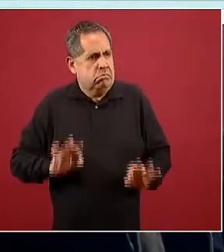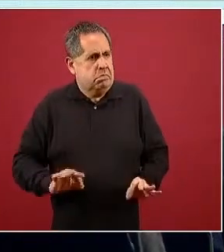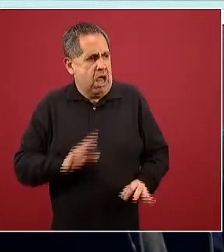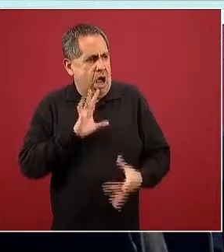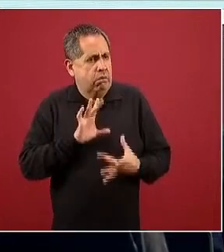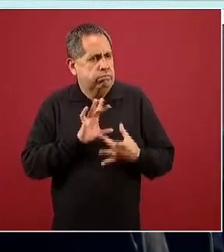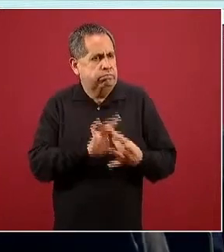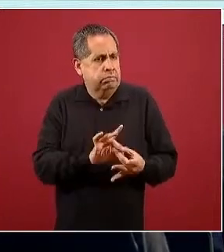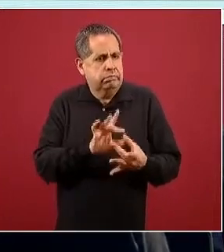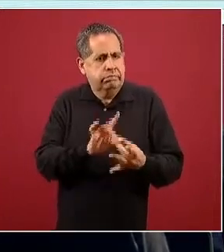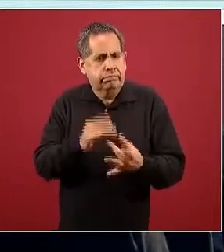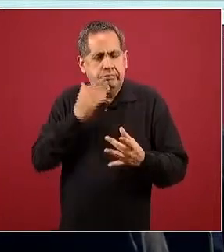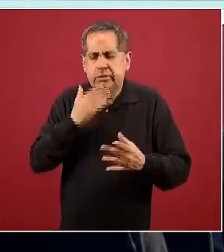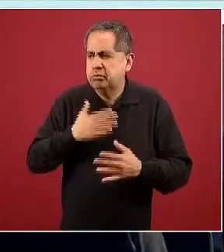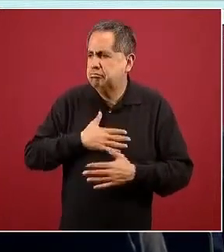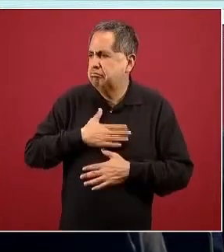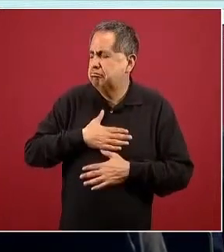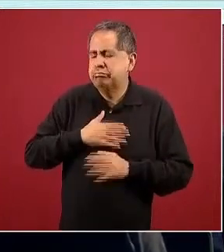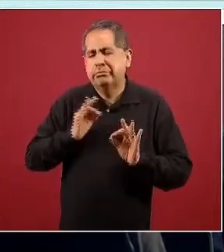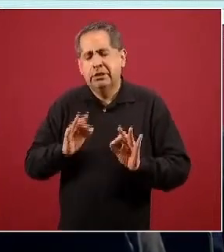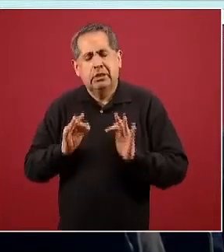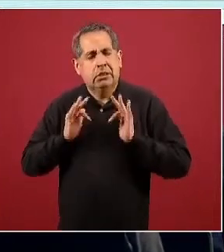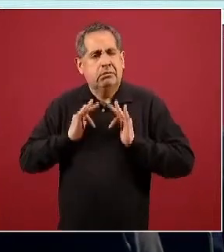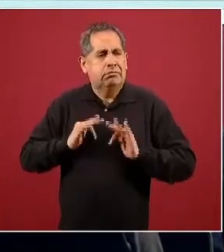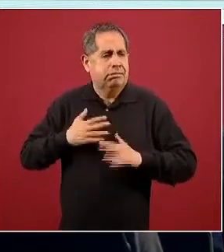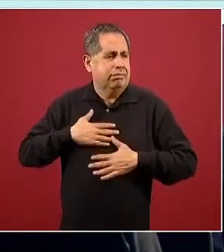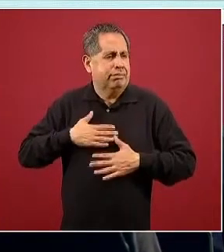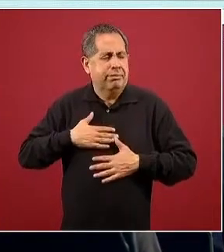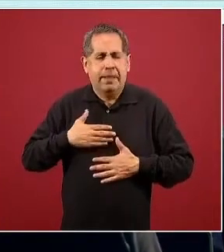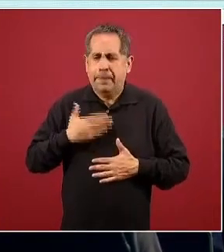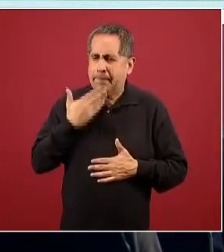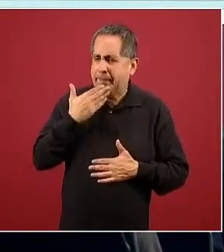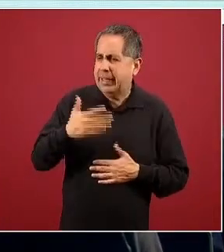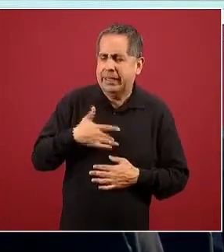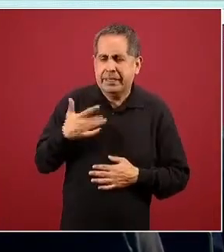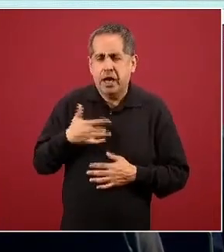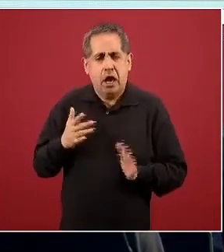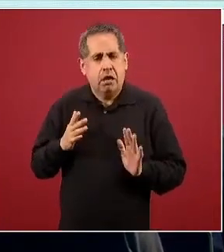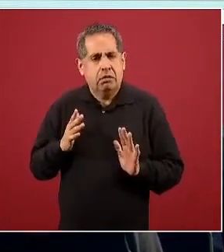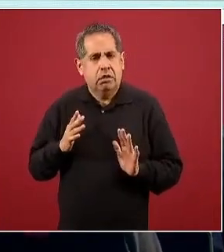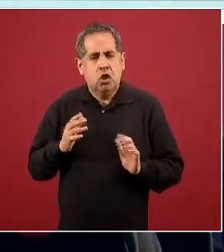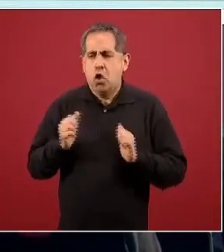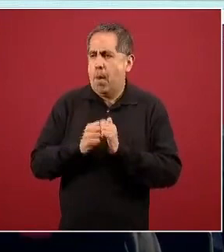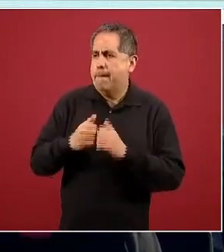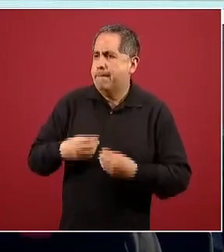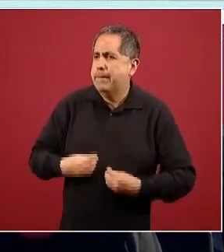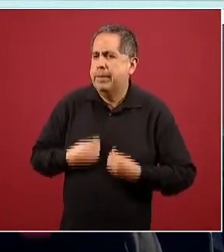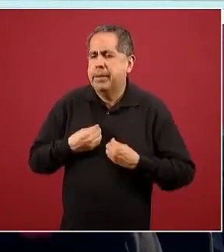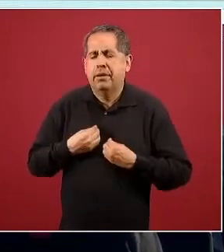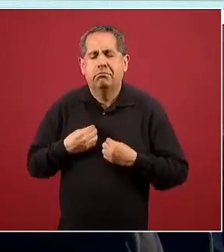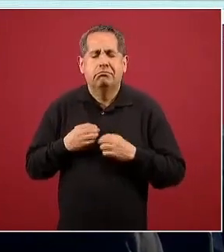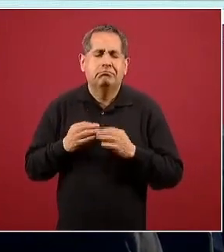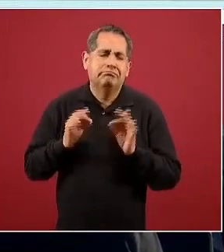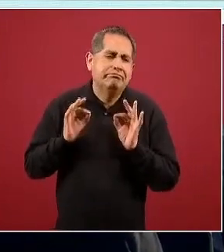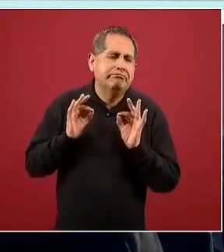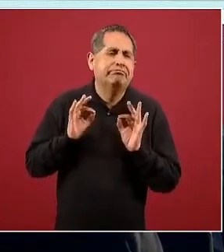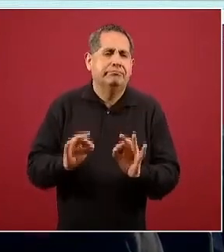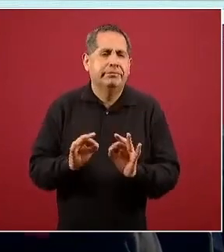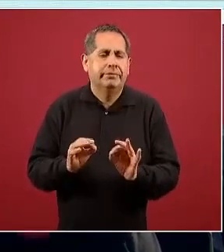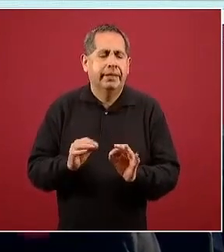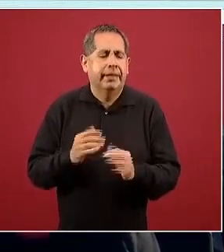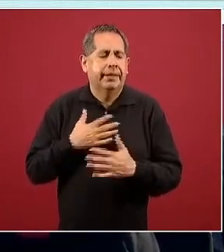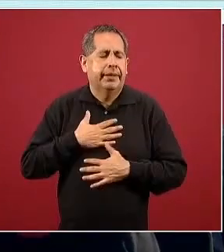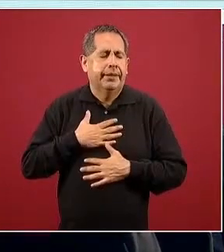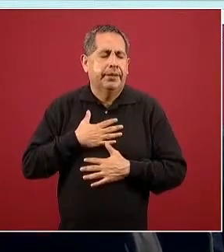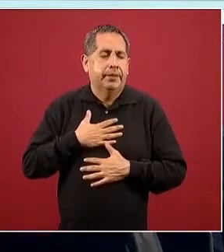va a permitir gozar de un bienestar y de una adecuada calidad de vida. Esto es la